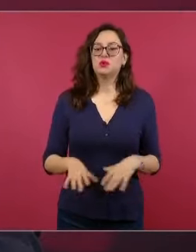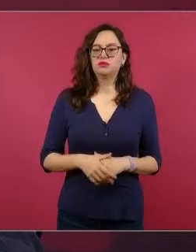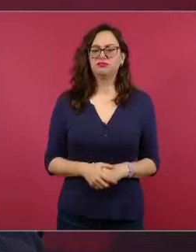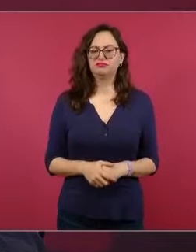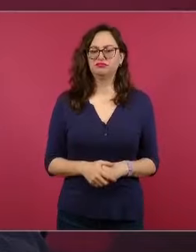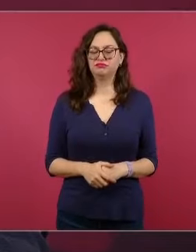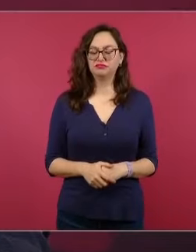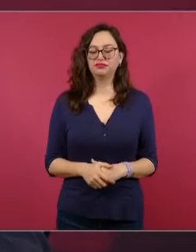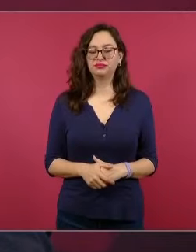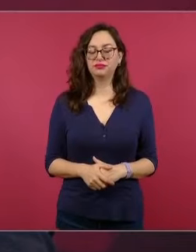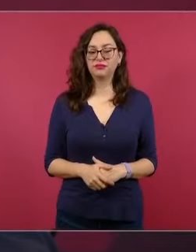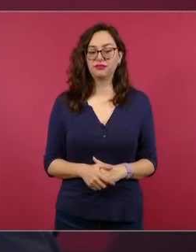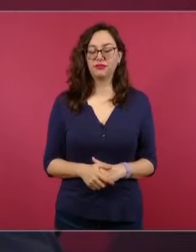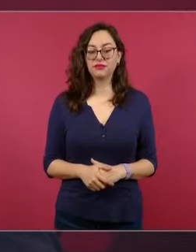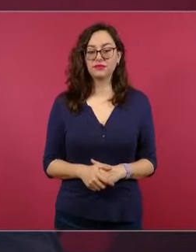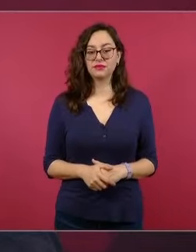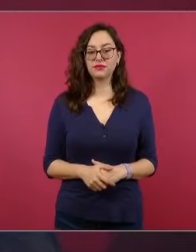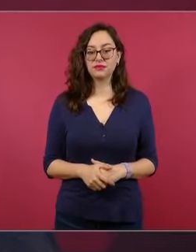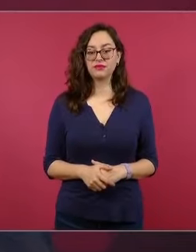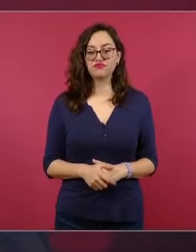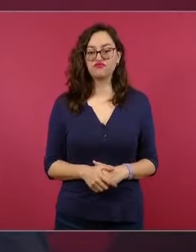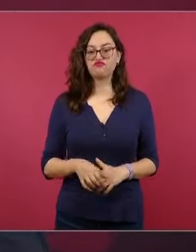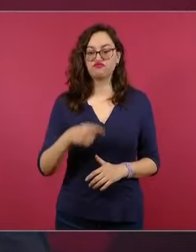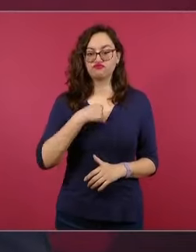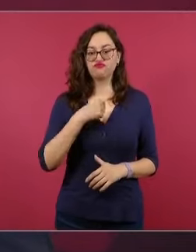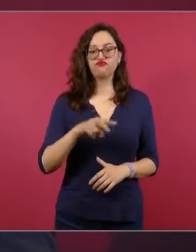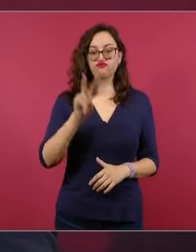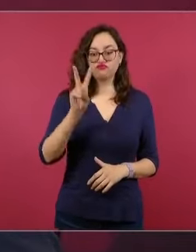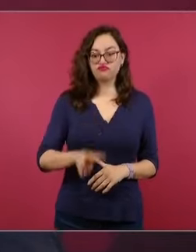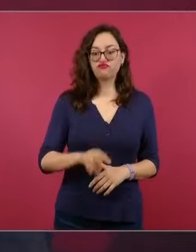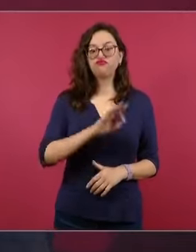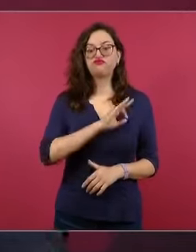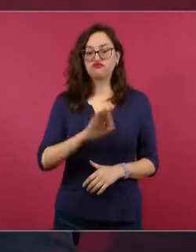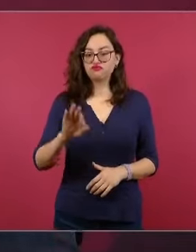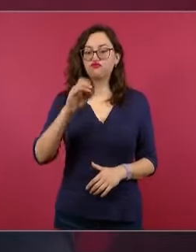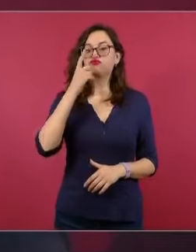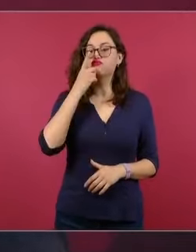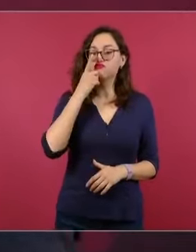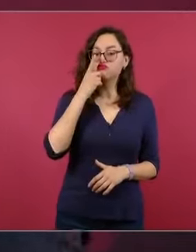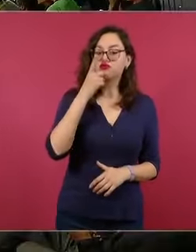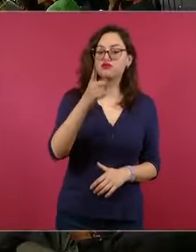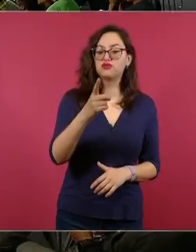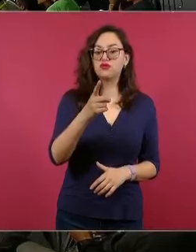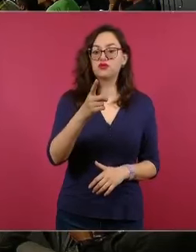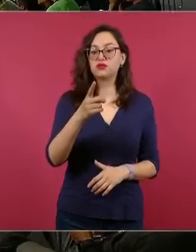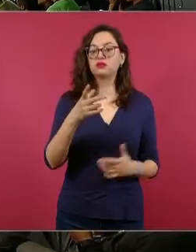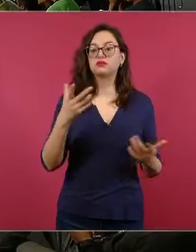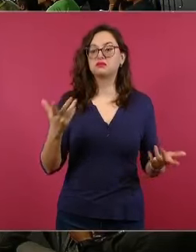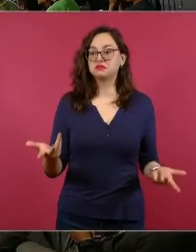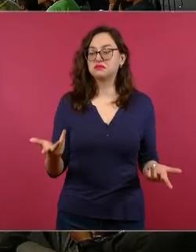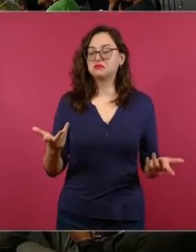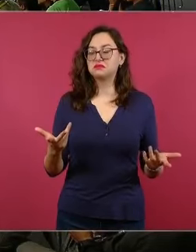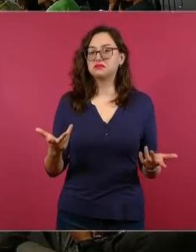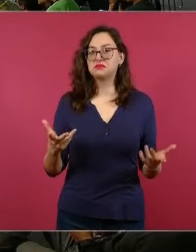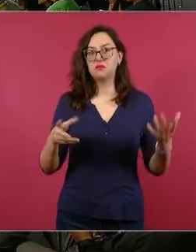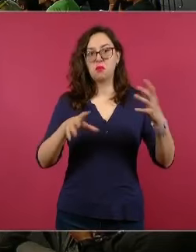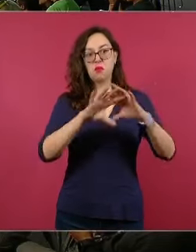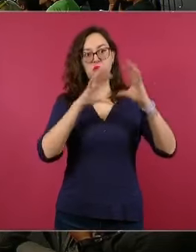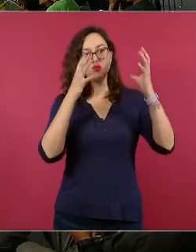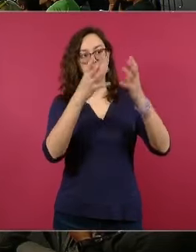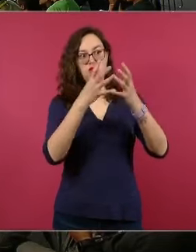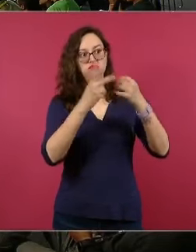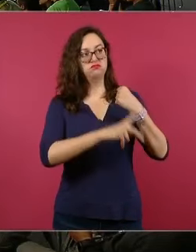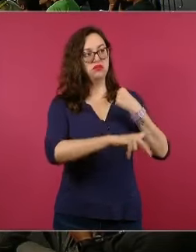exagero si sostengo que son de los ciudadanos más conscientes del